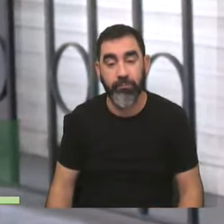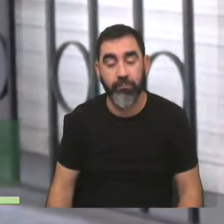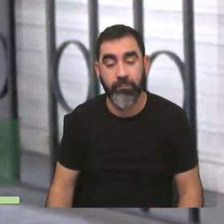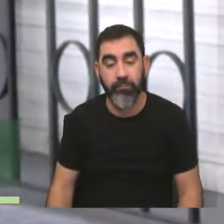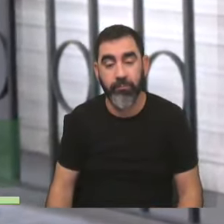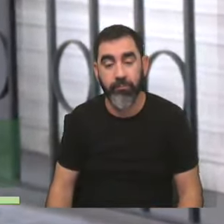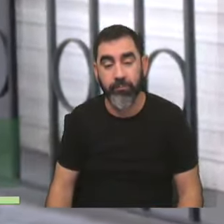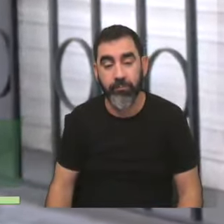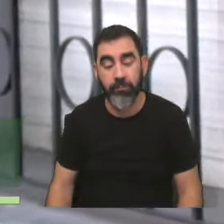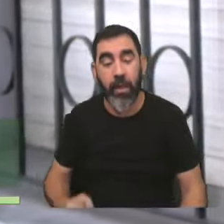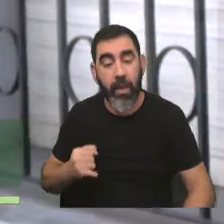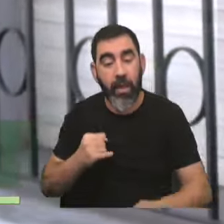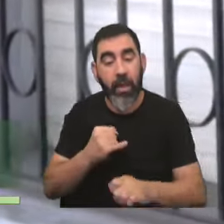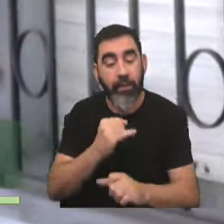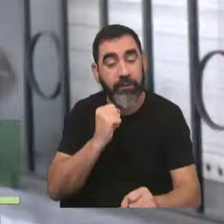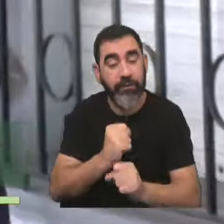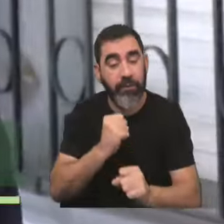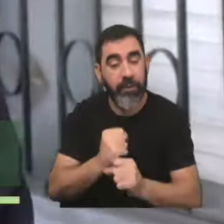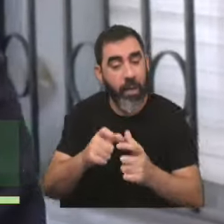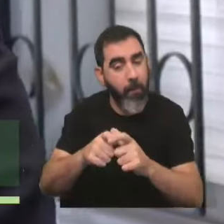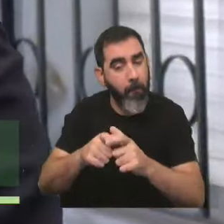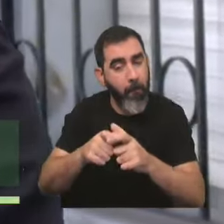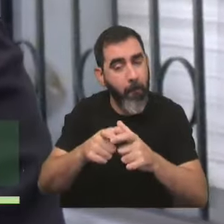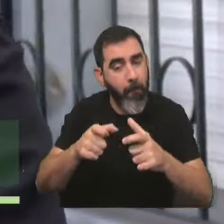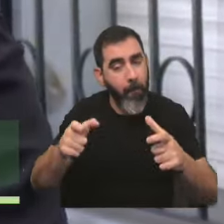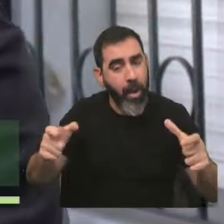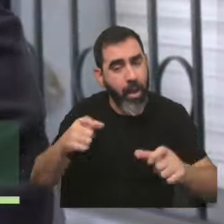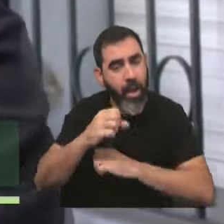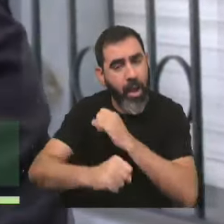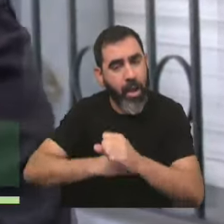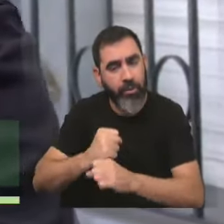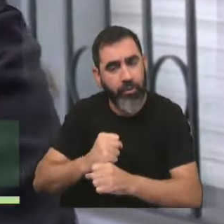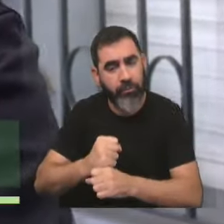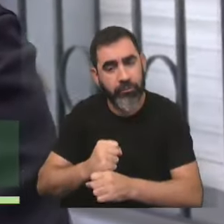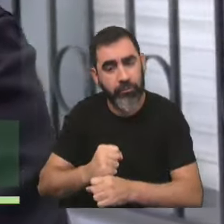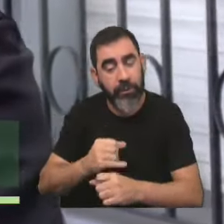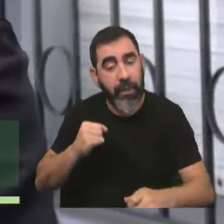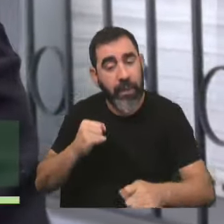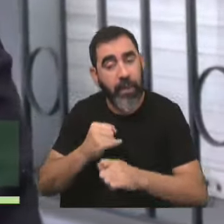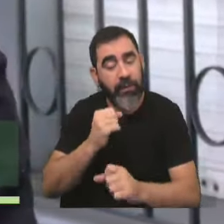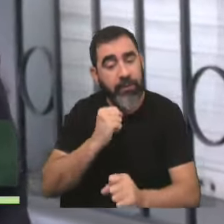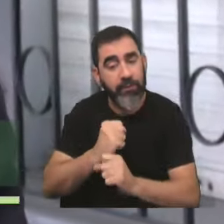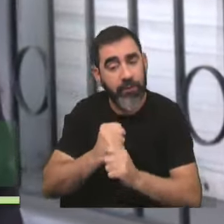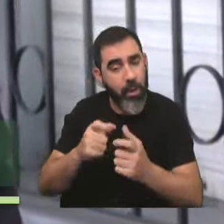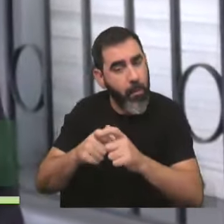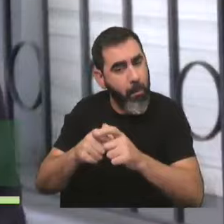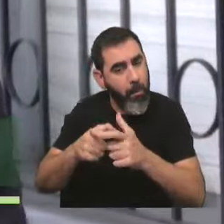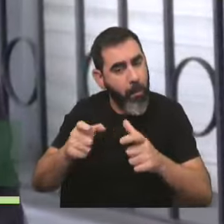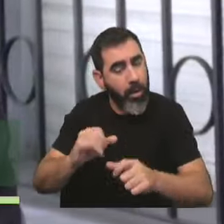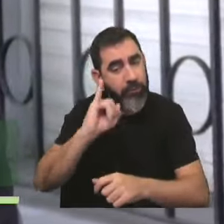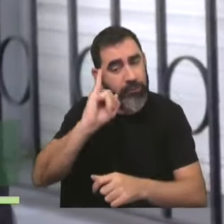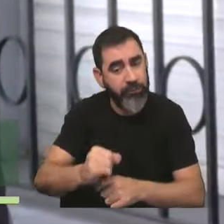diberi siniestros laborales que vienen and a lo largo de los años bueno centros laborales Tenían un crecimiento muy